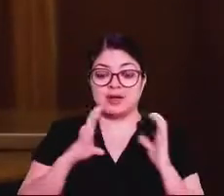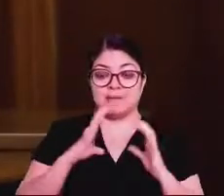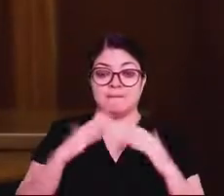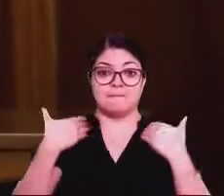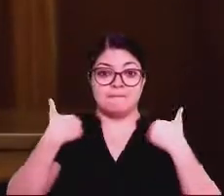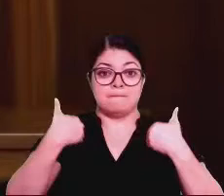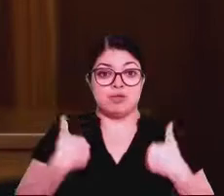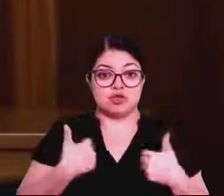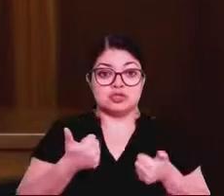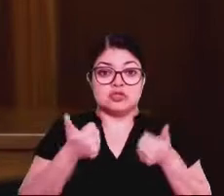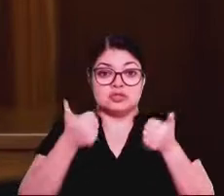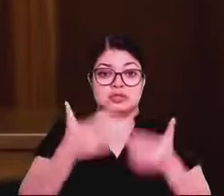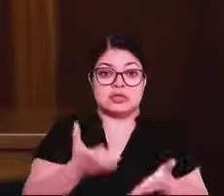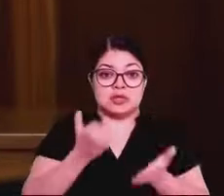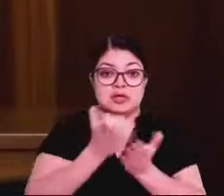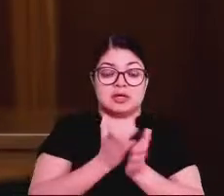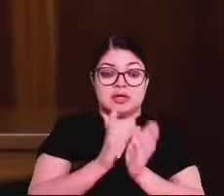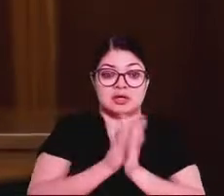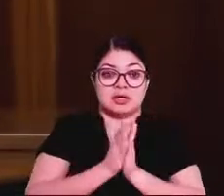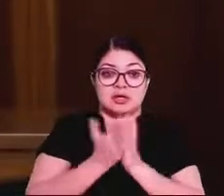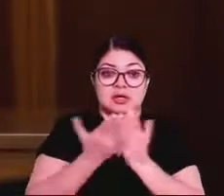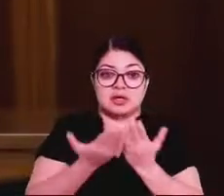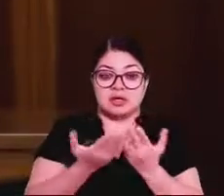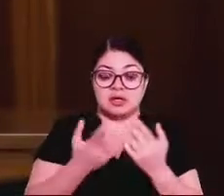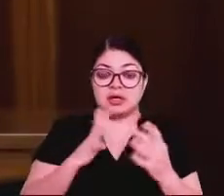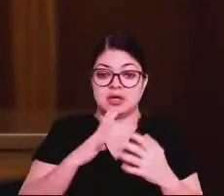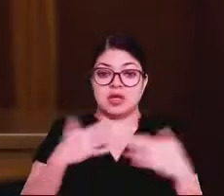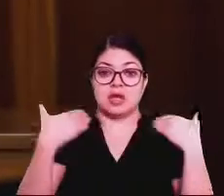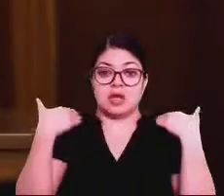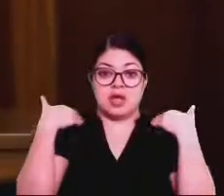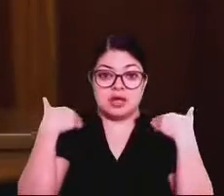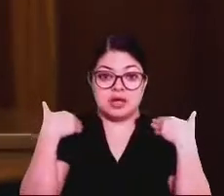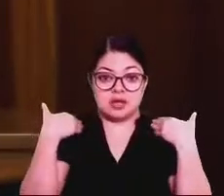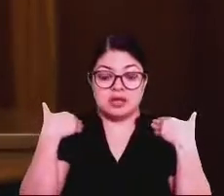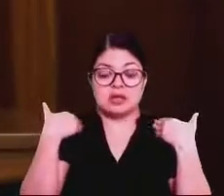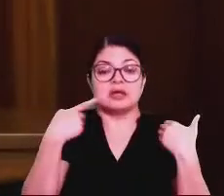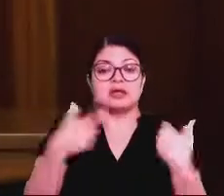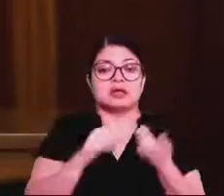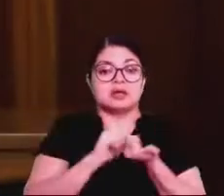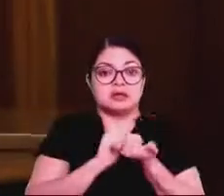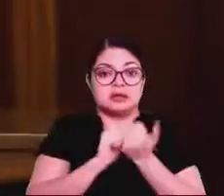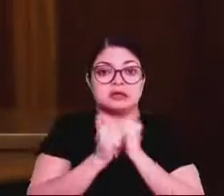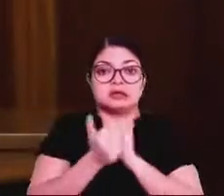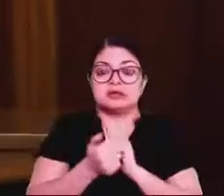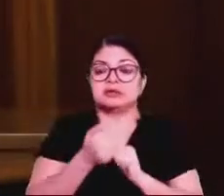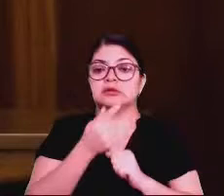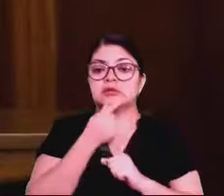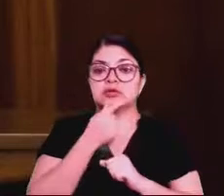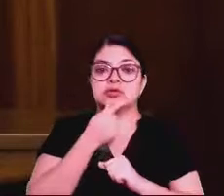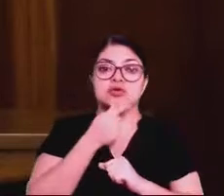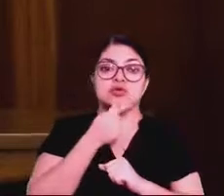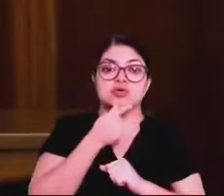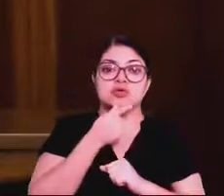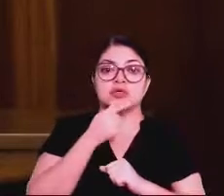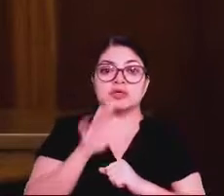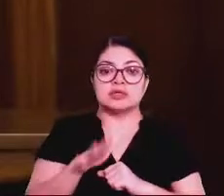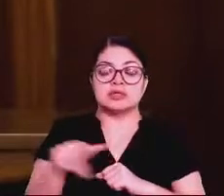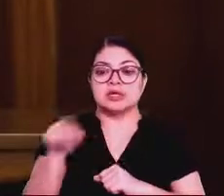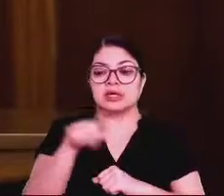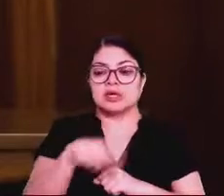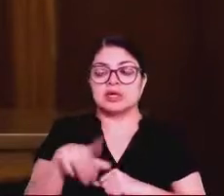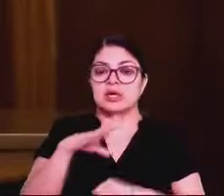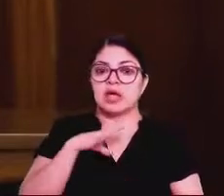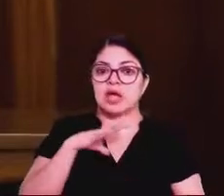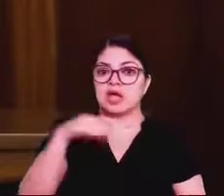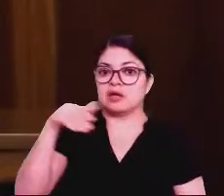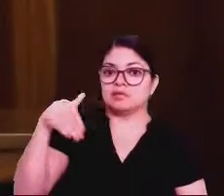enormes mochilas, sobre sus hombros, están llevando a muchas niñas, niños, a sufrir